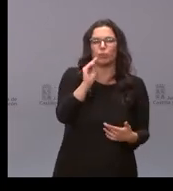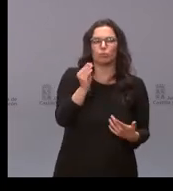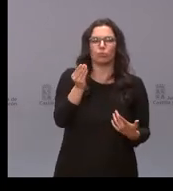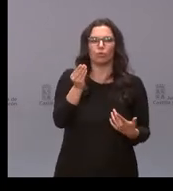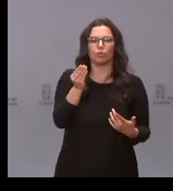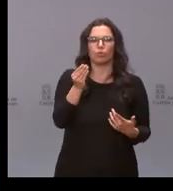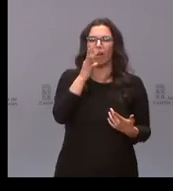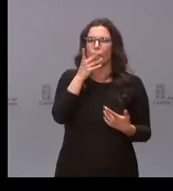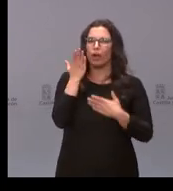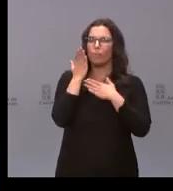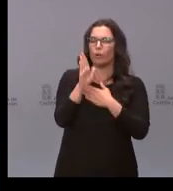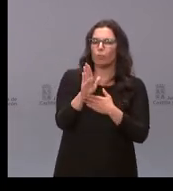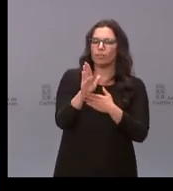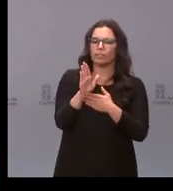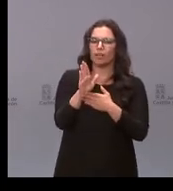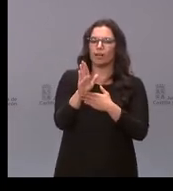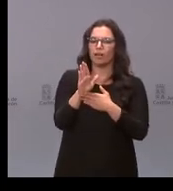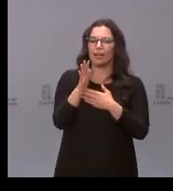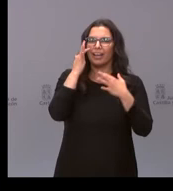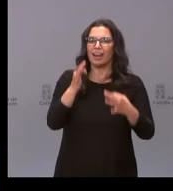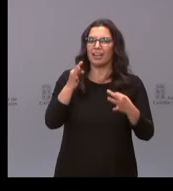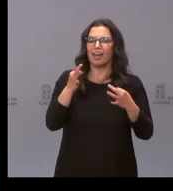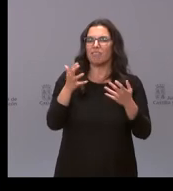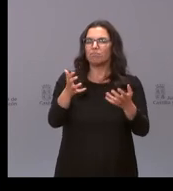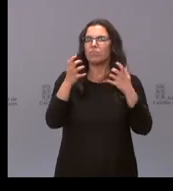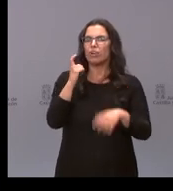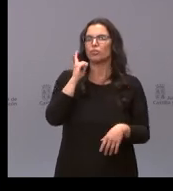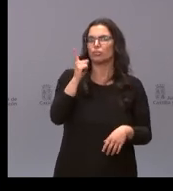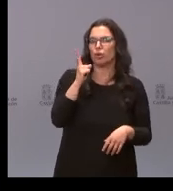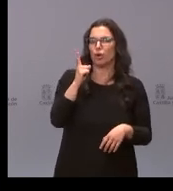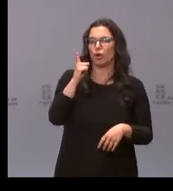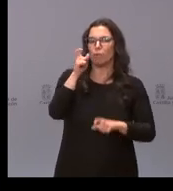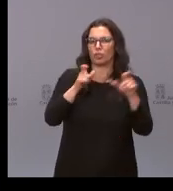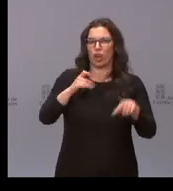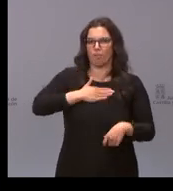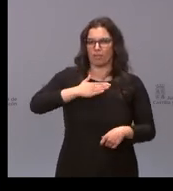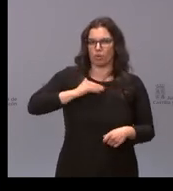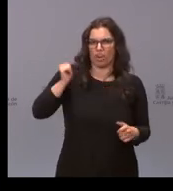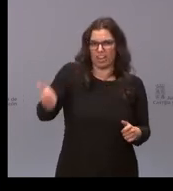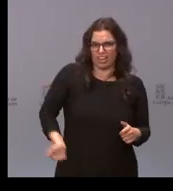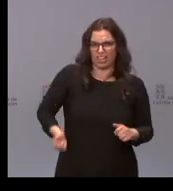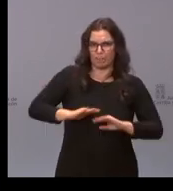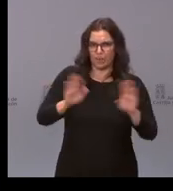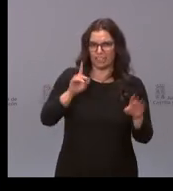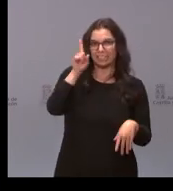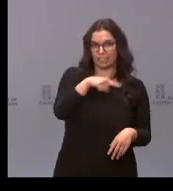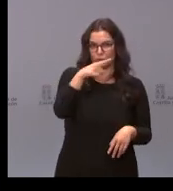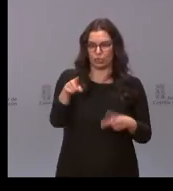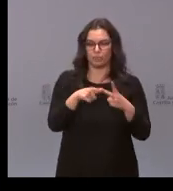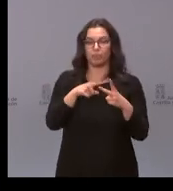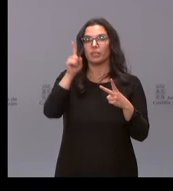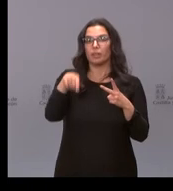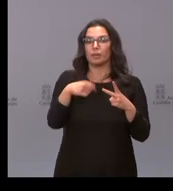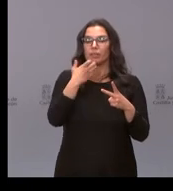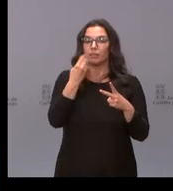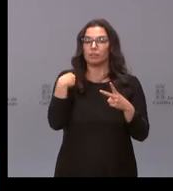lo que plantean ahora y va a beneficiar casi exclusivamente a grandes patrimonios y una pregunta quién paga la factura de la